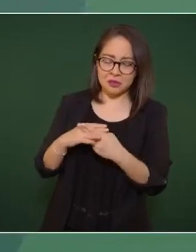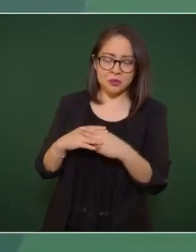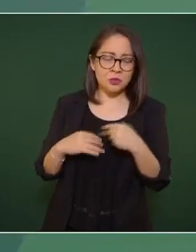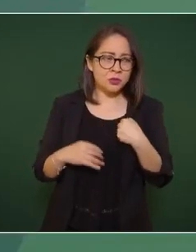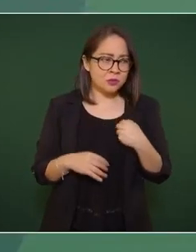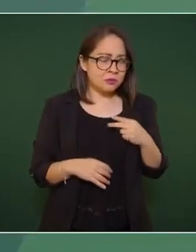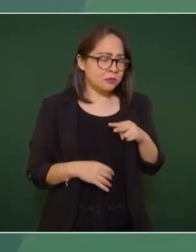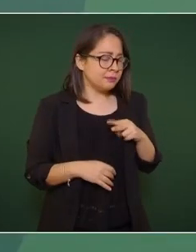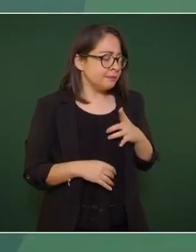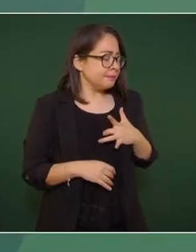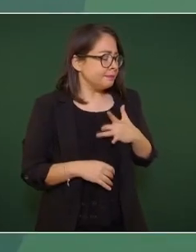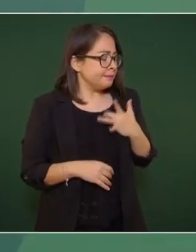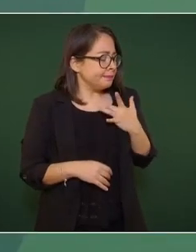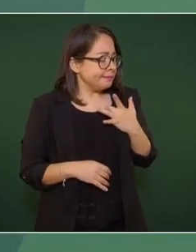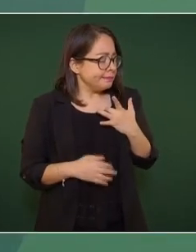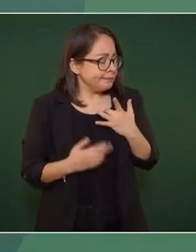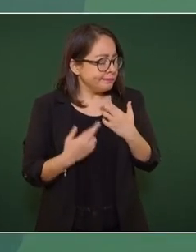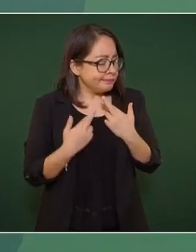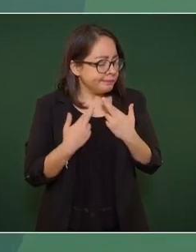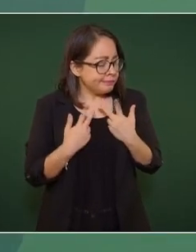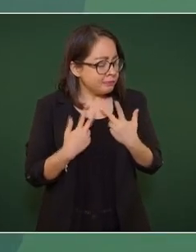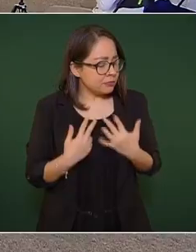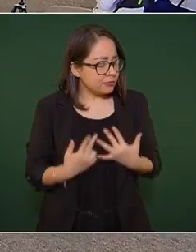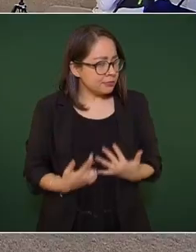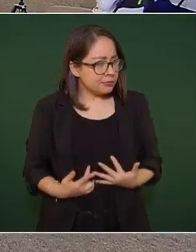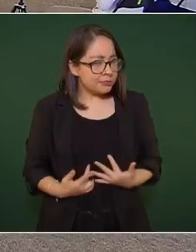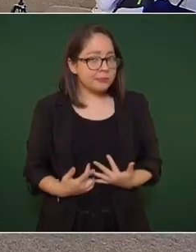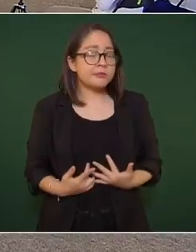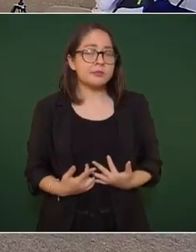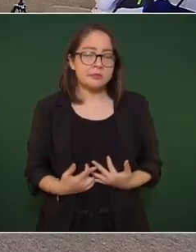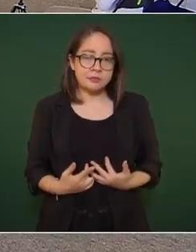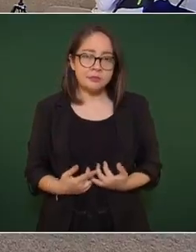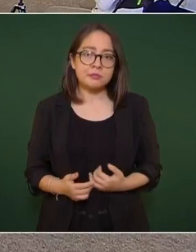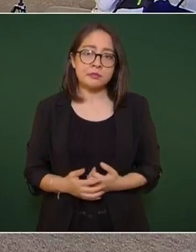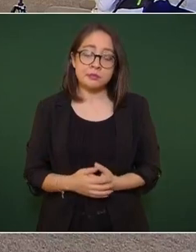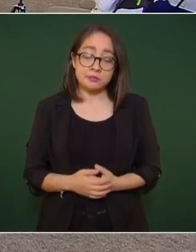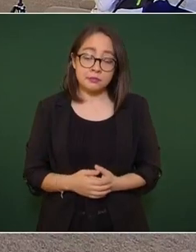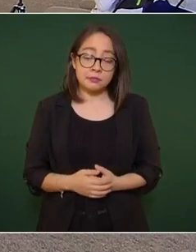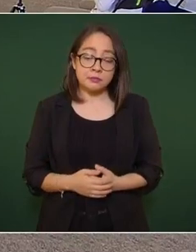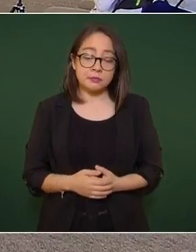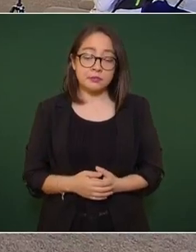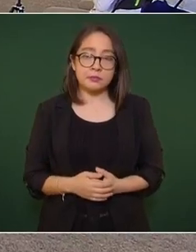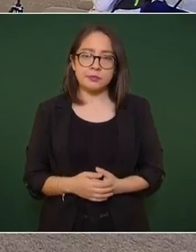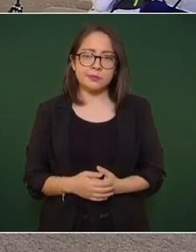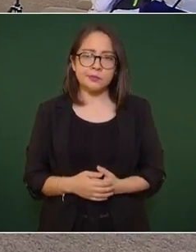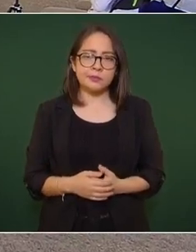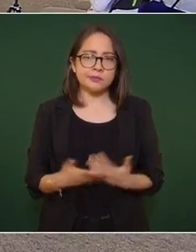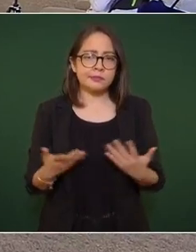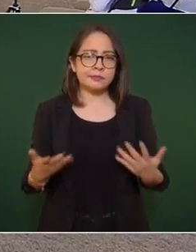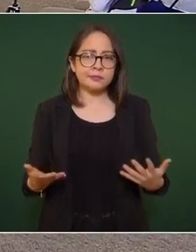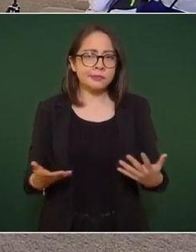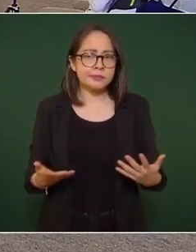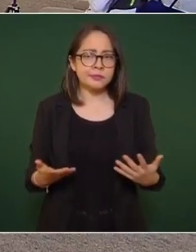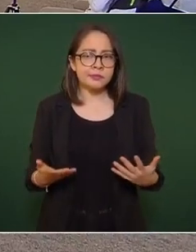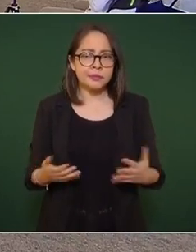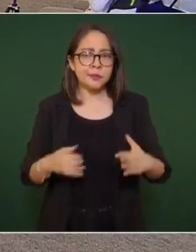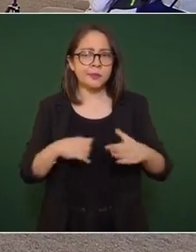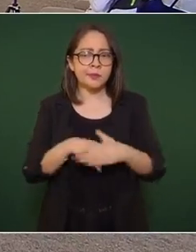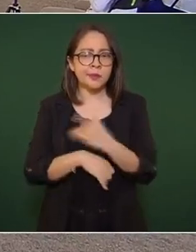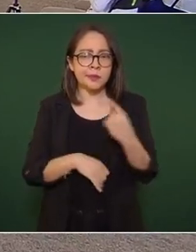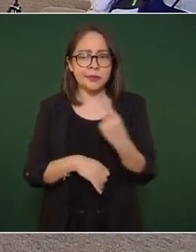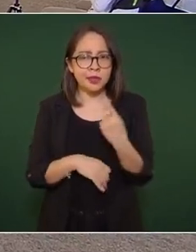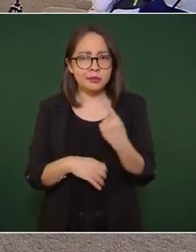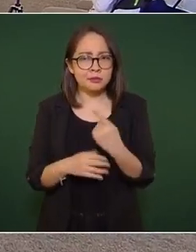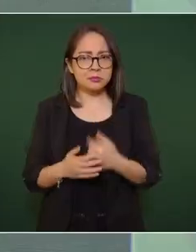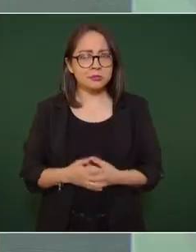de Regina. Y así, porque cuando se habla de los